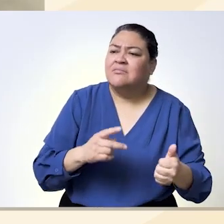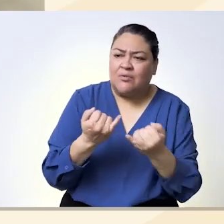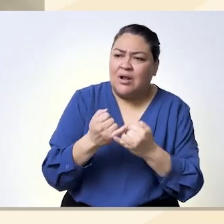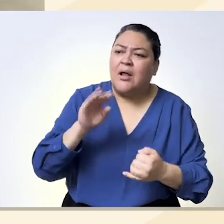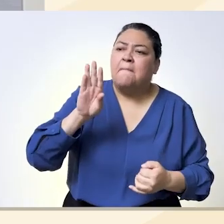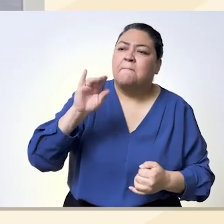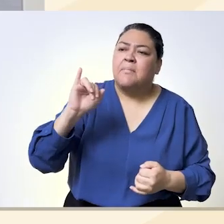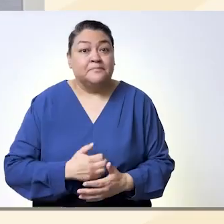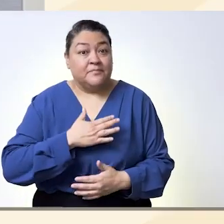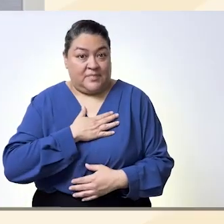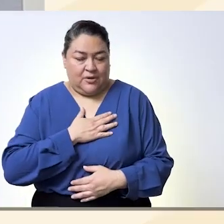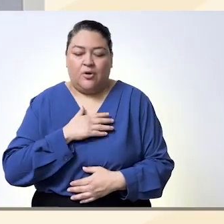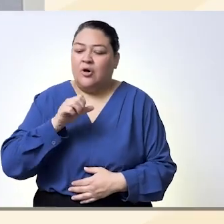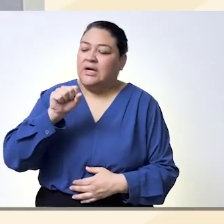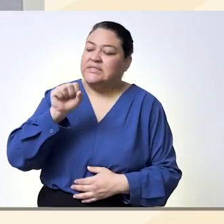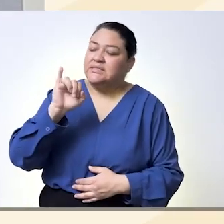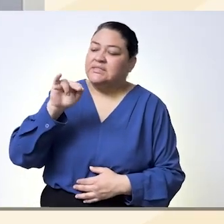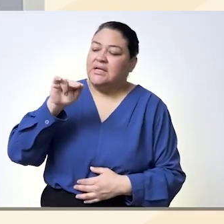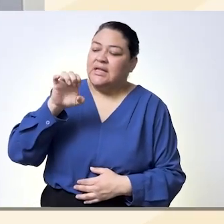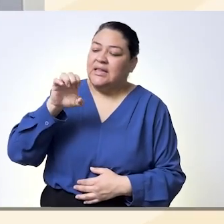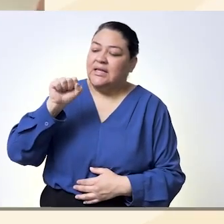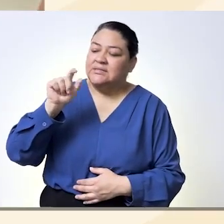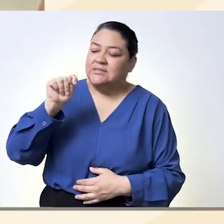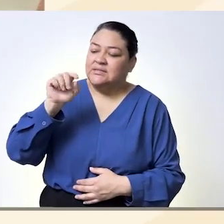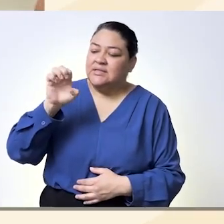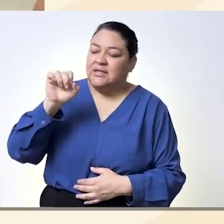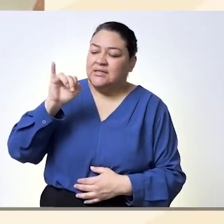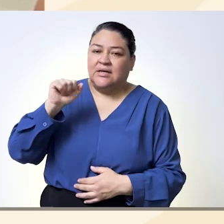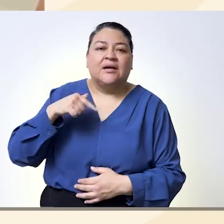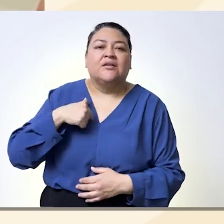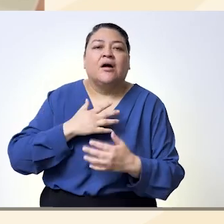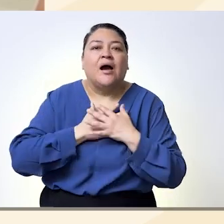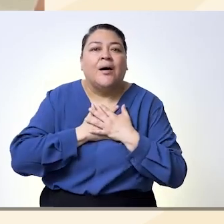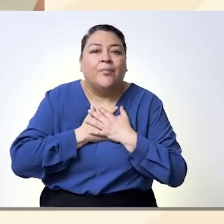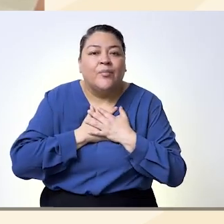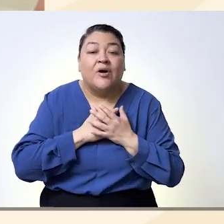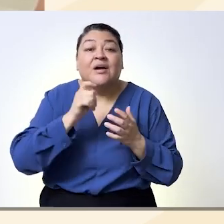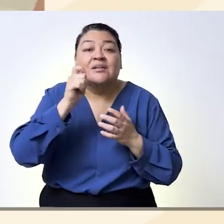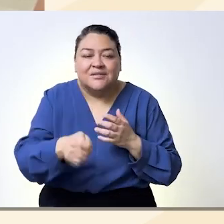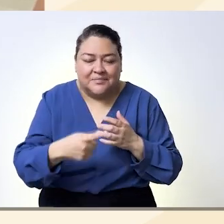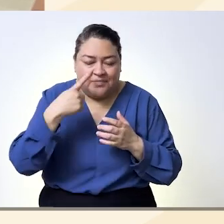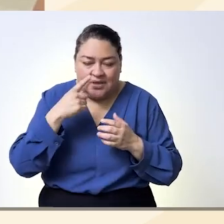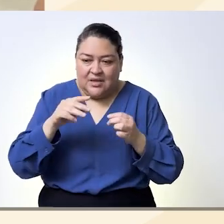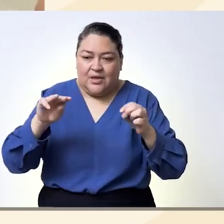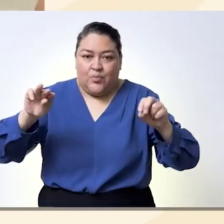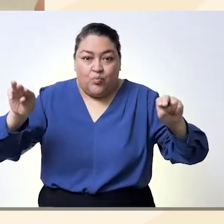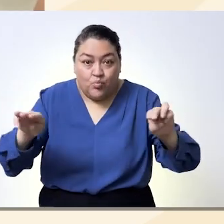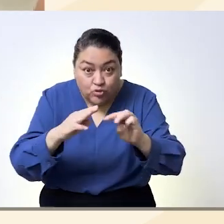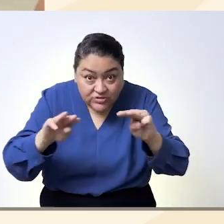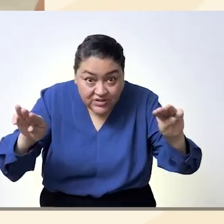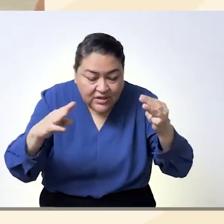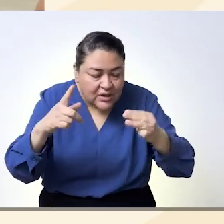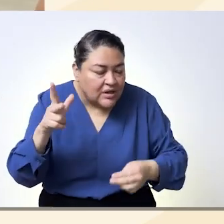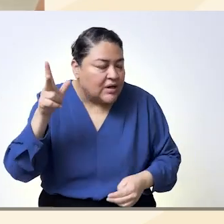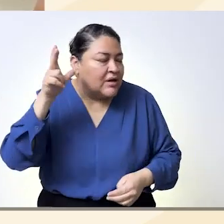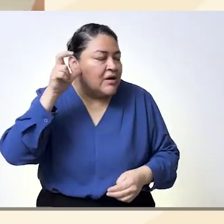Bipolaridad, ¿qué se les ocurre? Bueno, yo soy sinestésica y a mí, yo amo ser sinestésica. O sea, que la música, además de